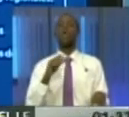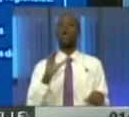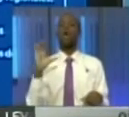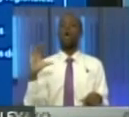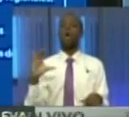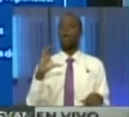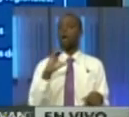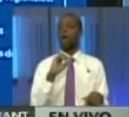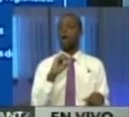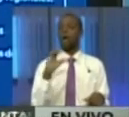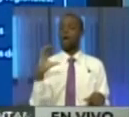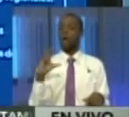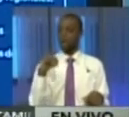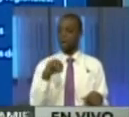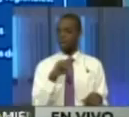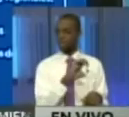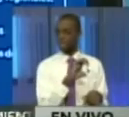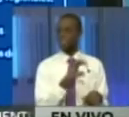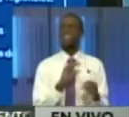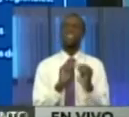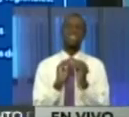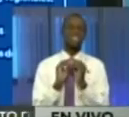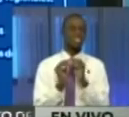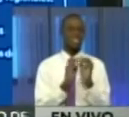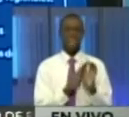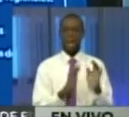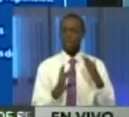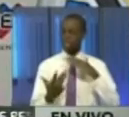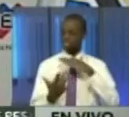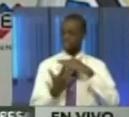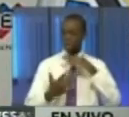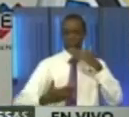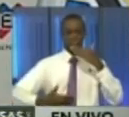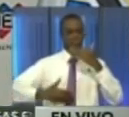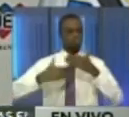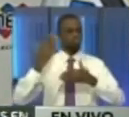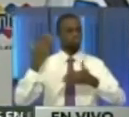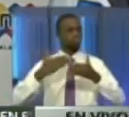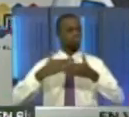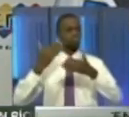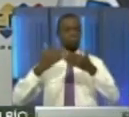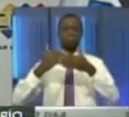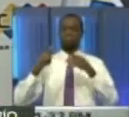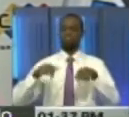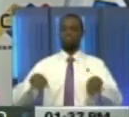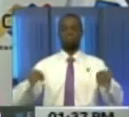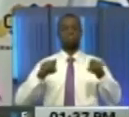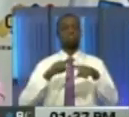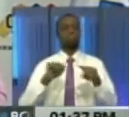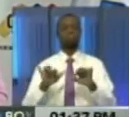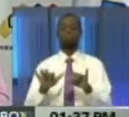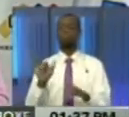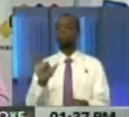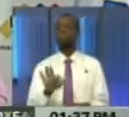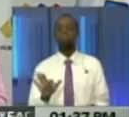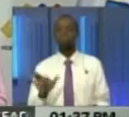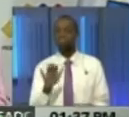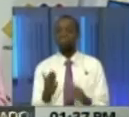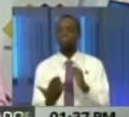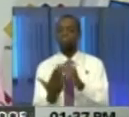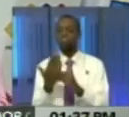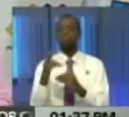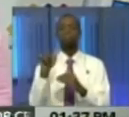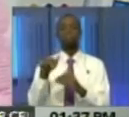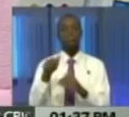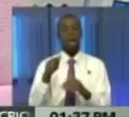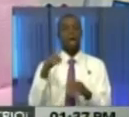hemos llevado a una gran tecnificación los procesos electorales, que es lo que son la garantía y que hace seguro estos